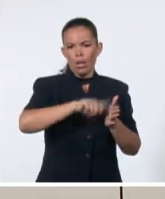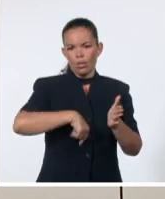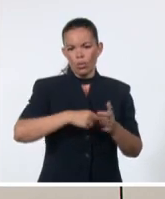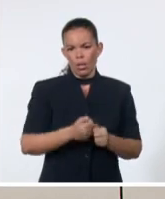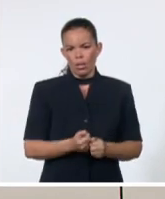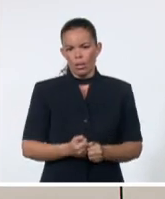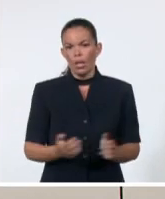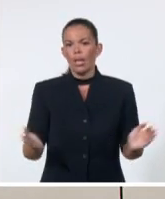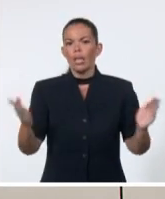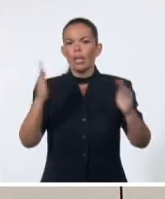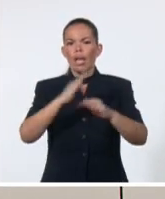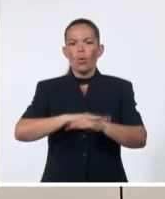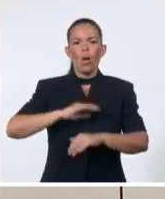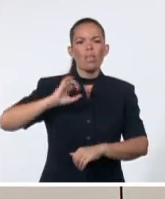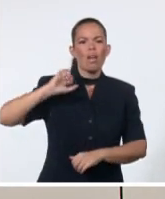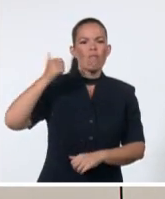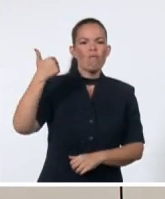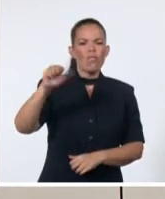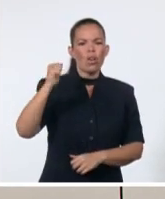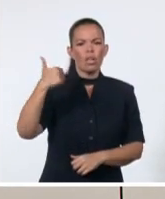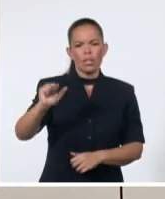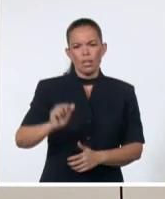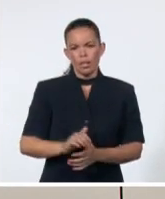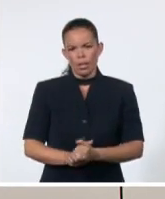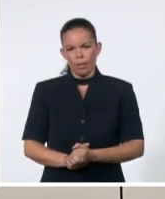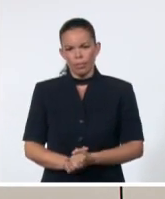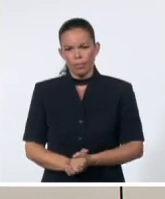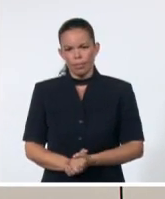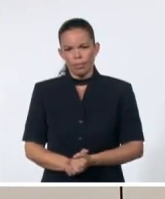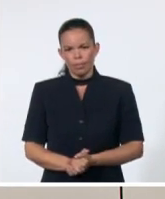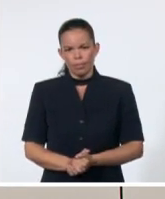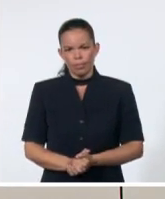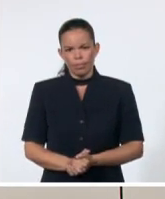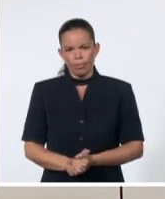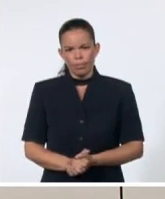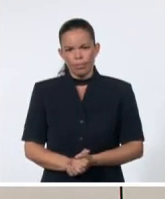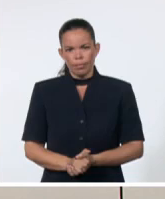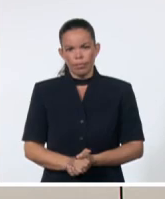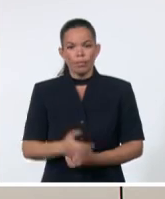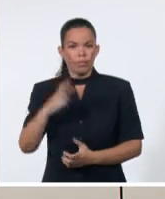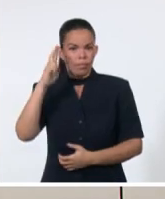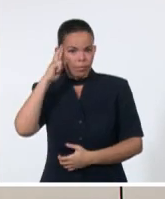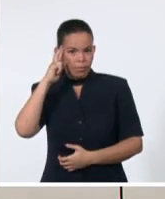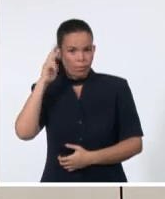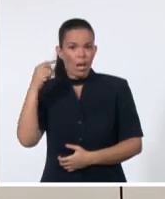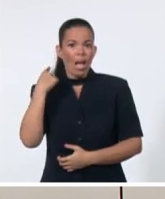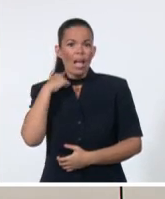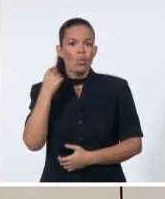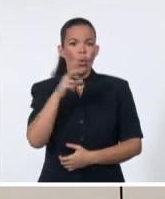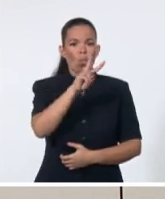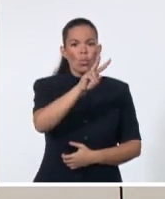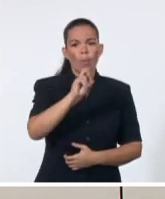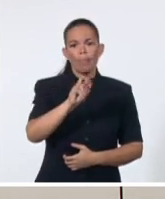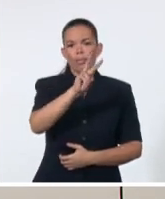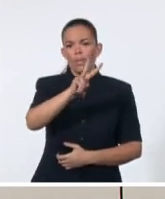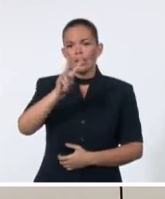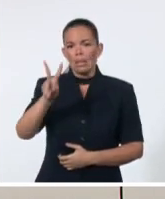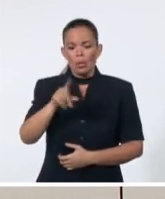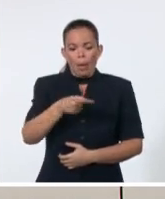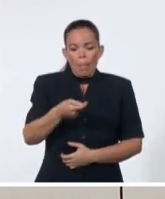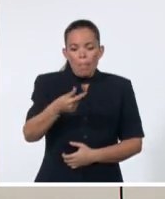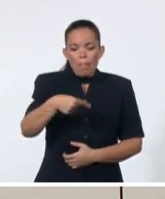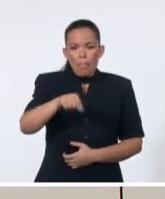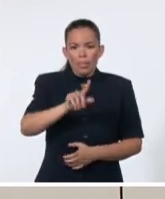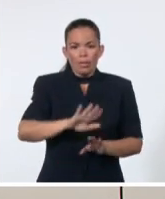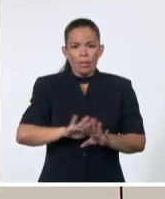violencia y la reparación de las víctimas. El año 2022 casi concluye y con él la consolidación, y esto es algo